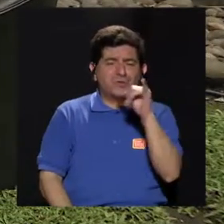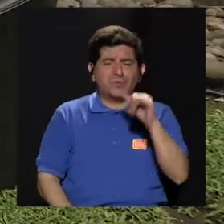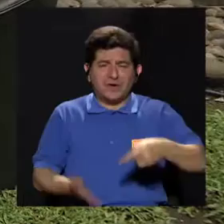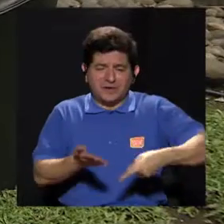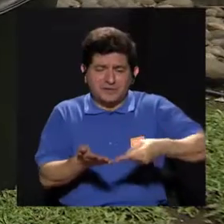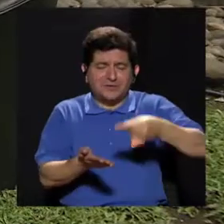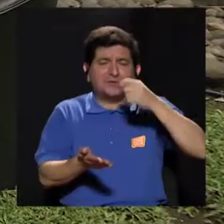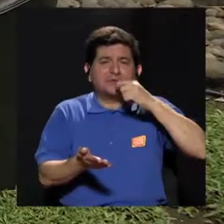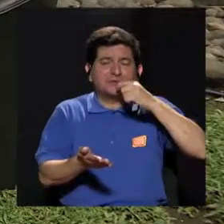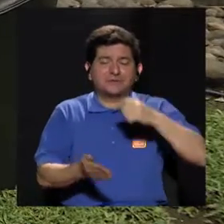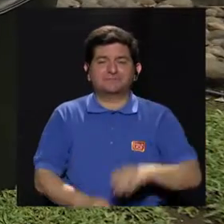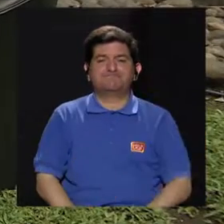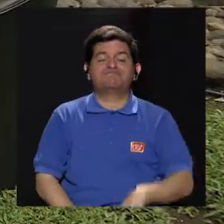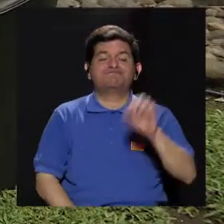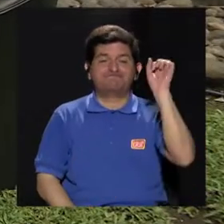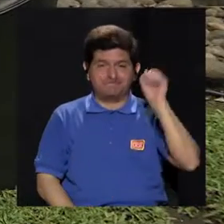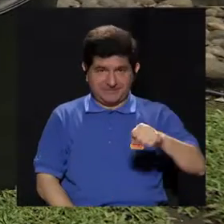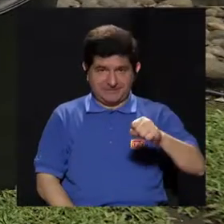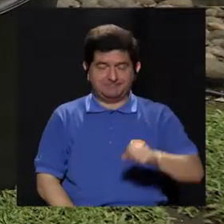cuchara. Exactamente.